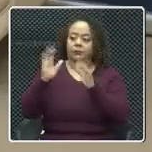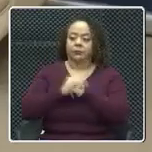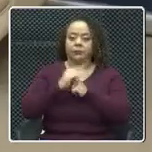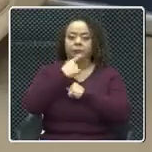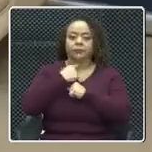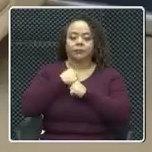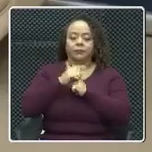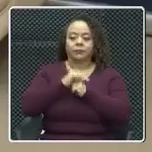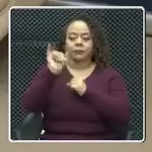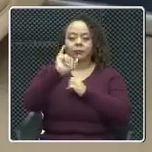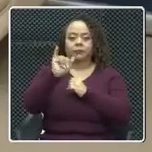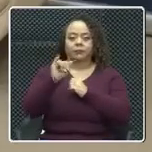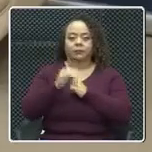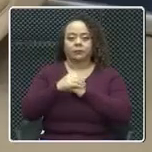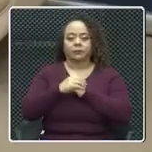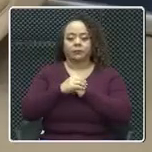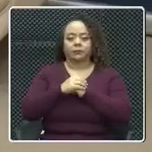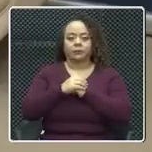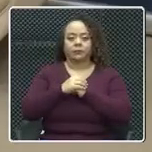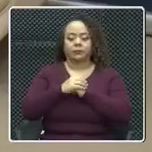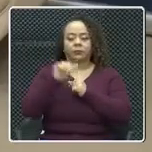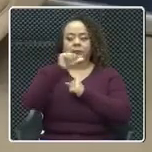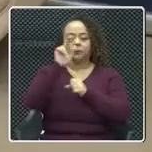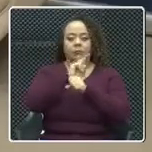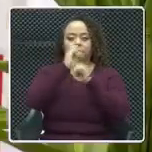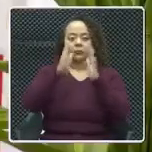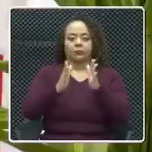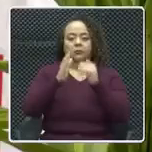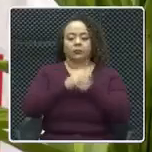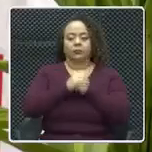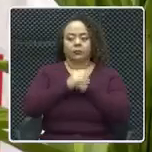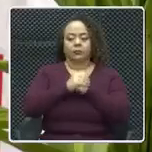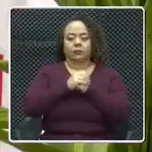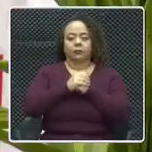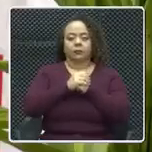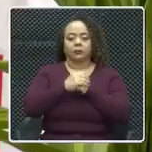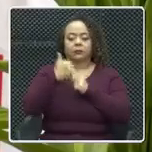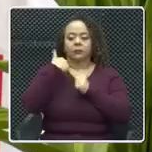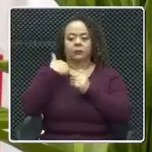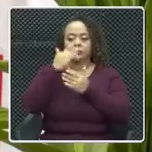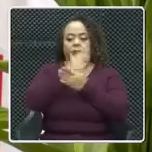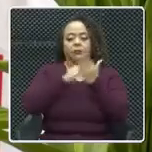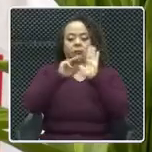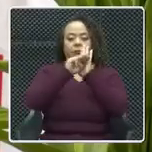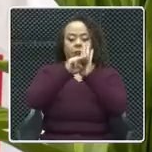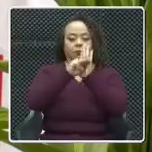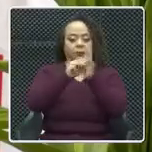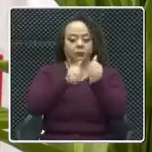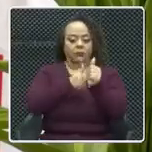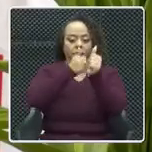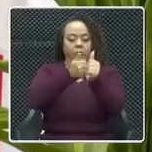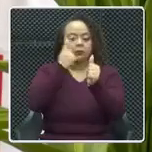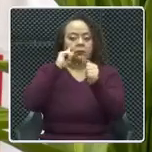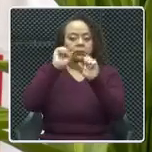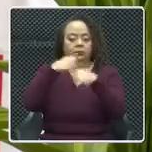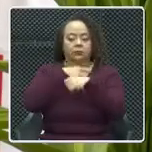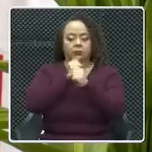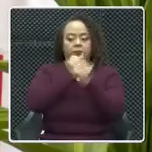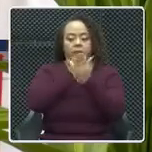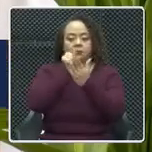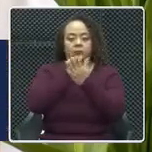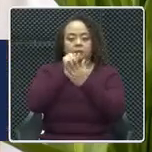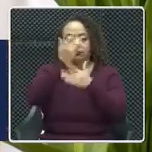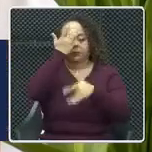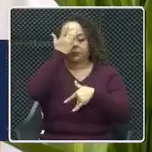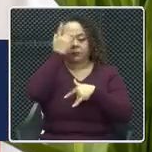Nos dice también otro usuario, ¿hay algún modelo a seguir para realizar la investigación